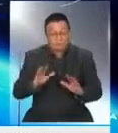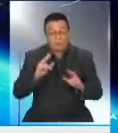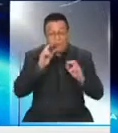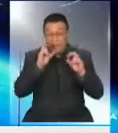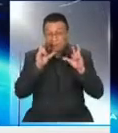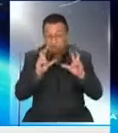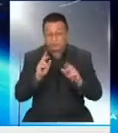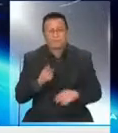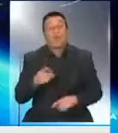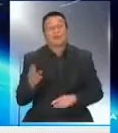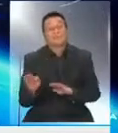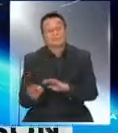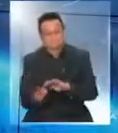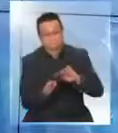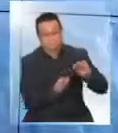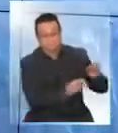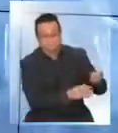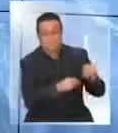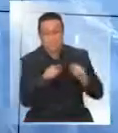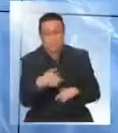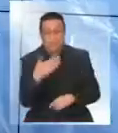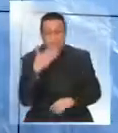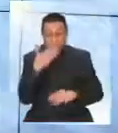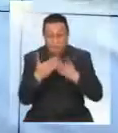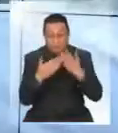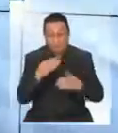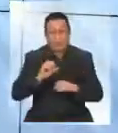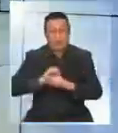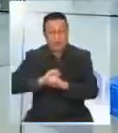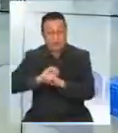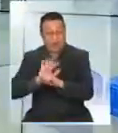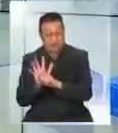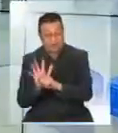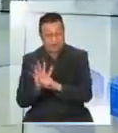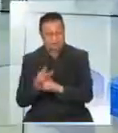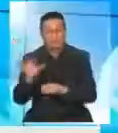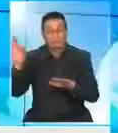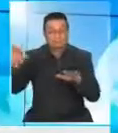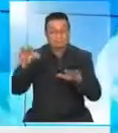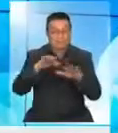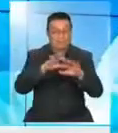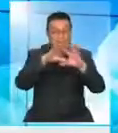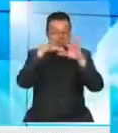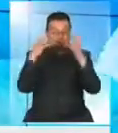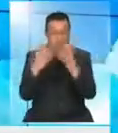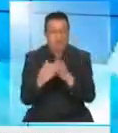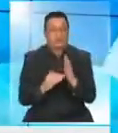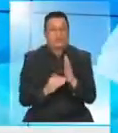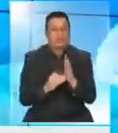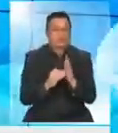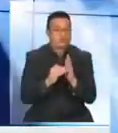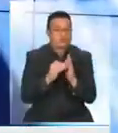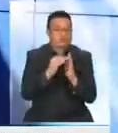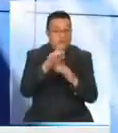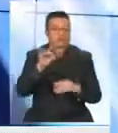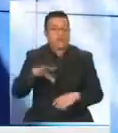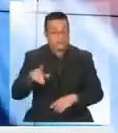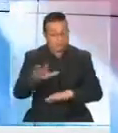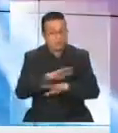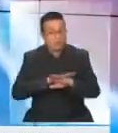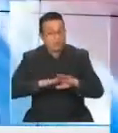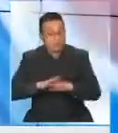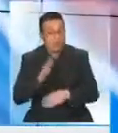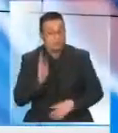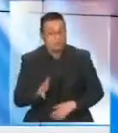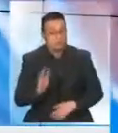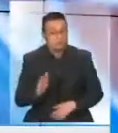Vamos a seguir avanzando porque es momento también de hablar de coronavirus, de la pandemia. Han aumentado los casos, todos lo sabemos, tenemos que seguir cuidándonos y